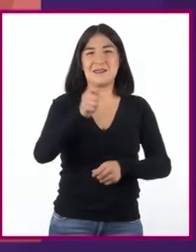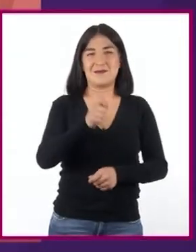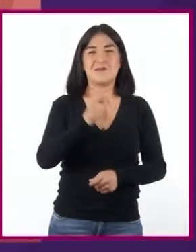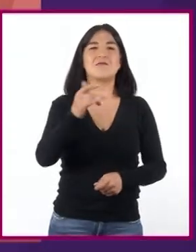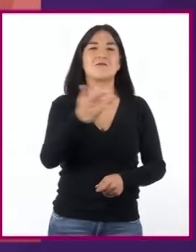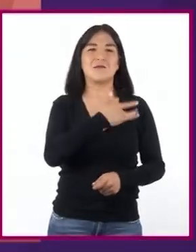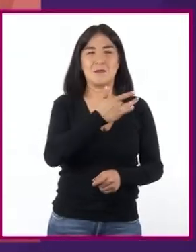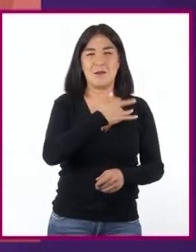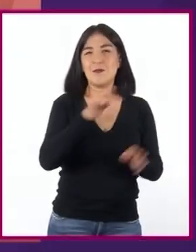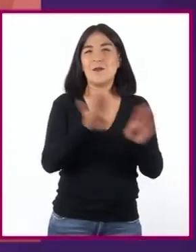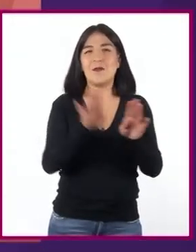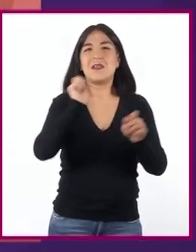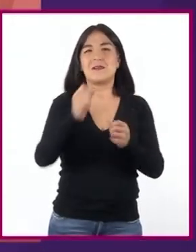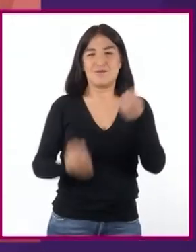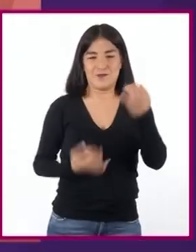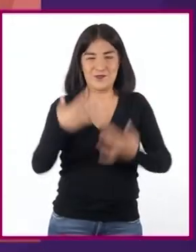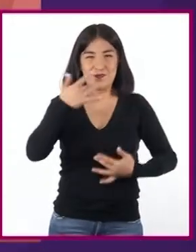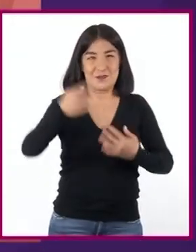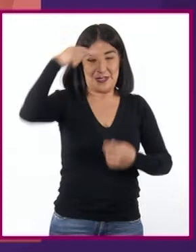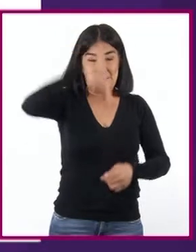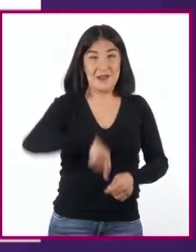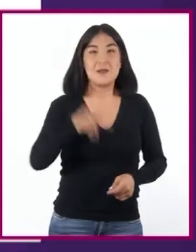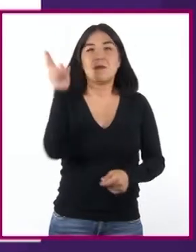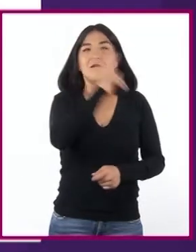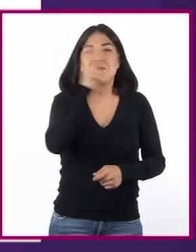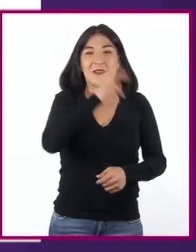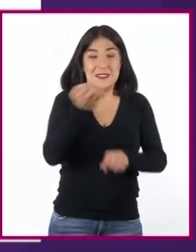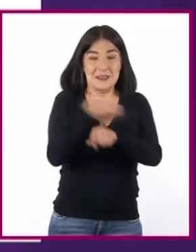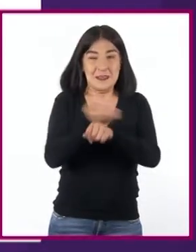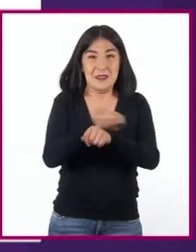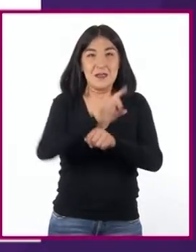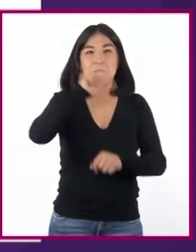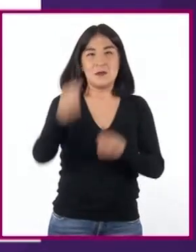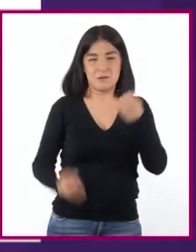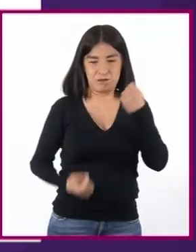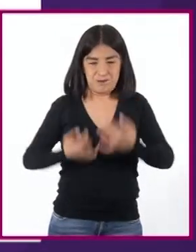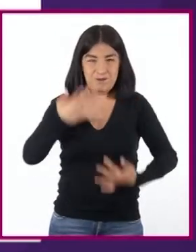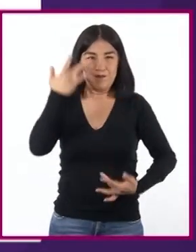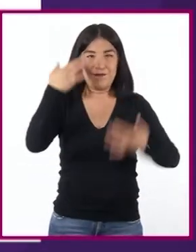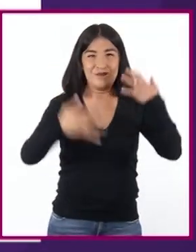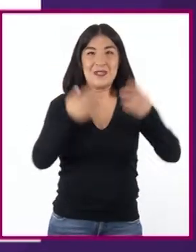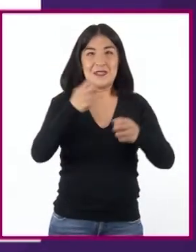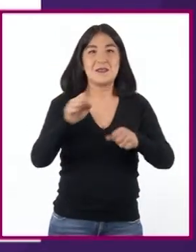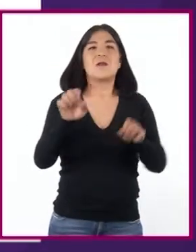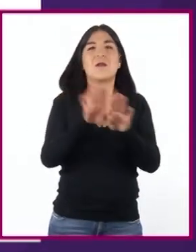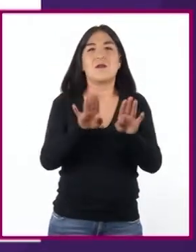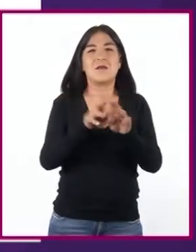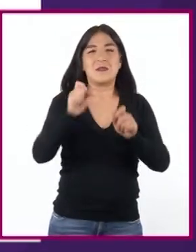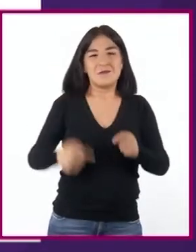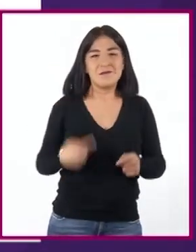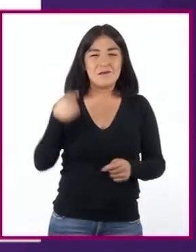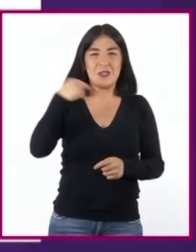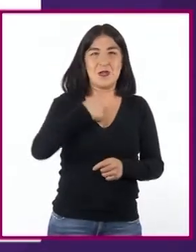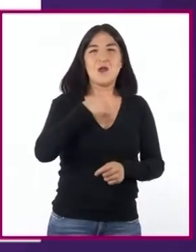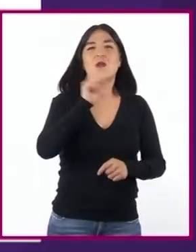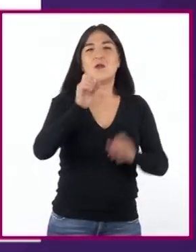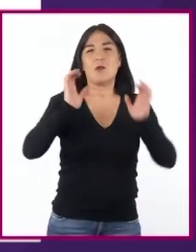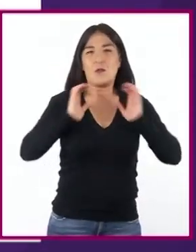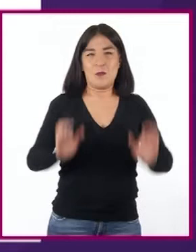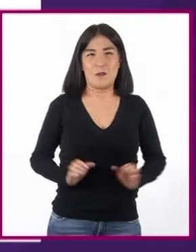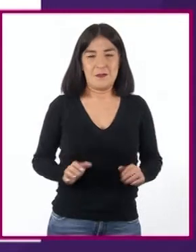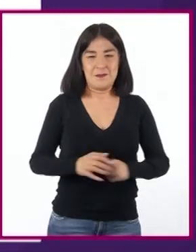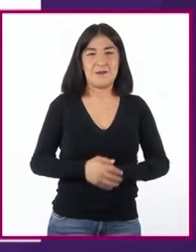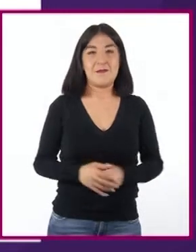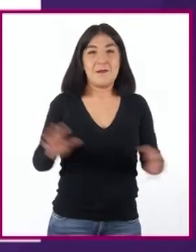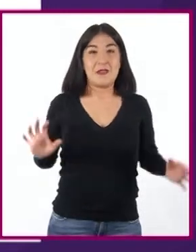sistema cardiovascular es oxigenar la sangre y llevar los nutrientes a través de esta a todas las células del cuerpo.